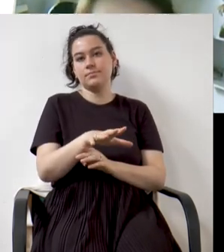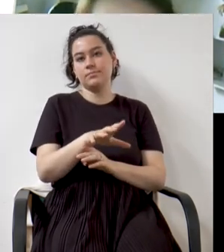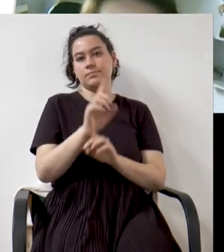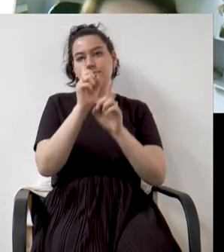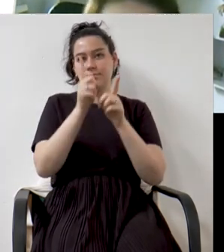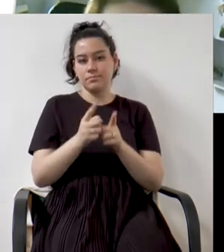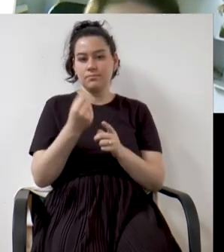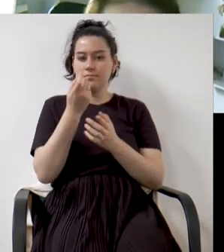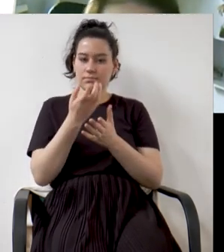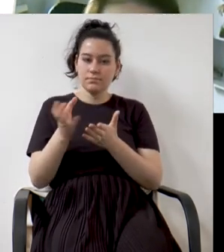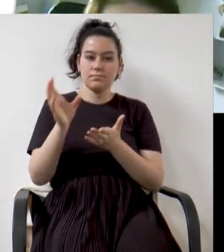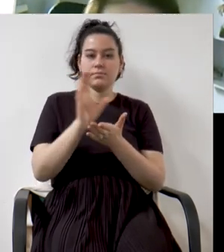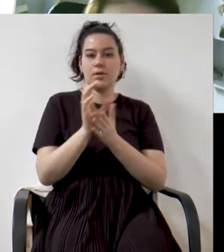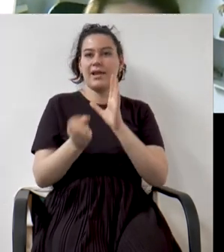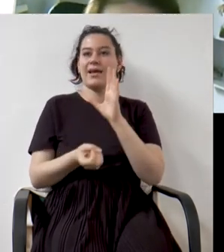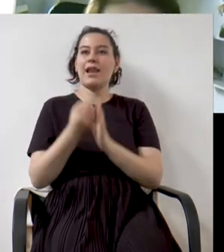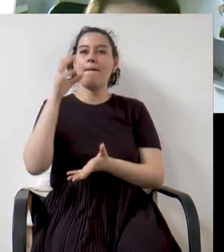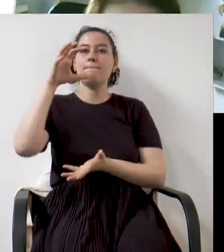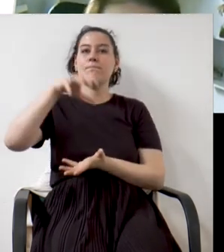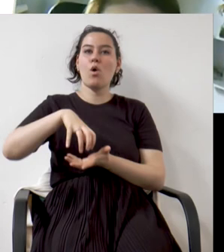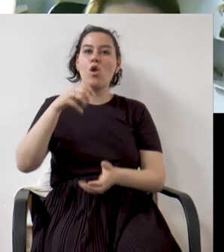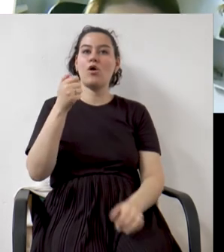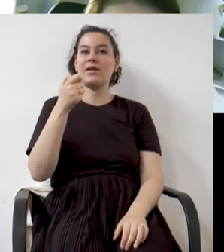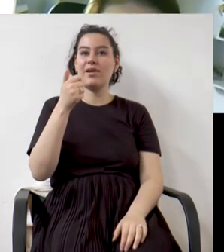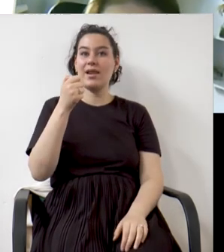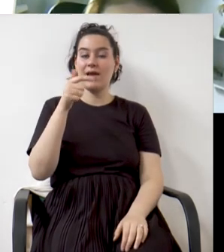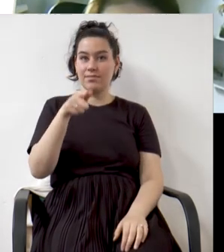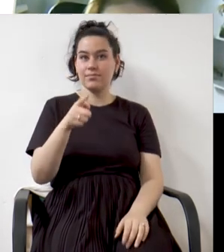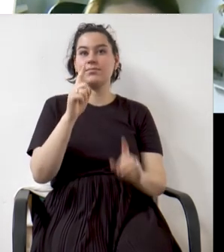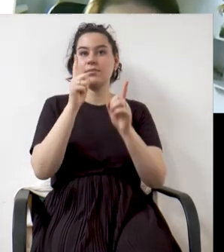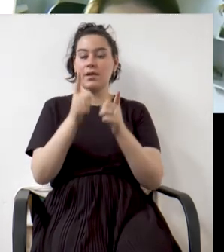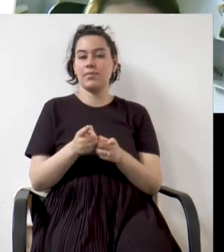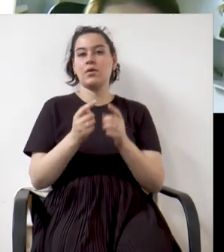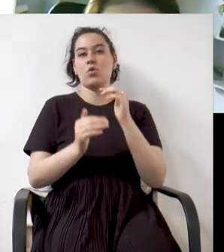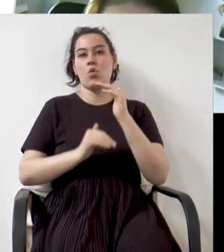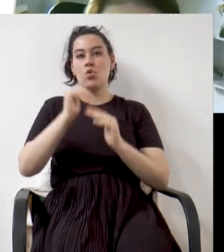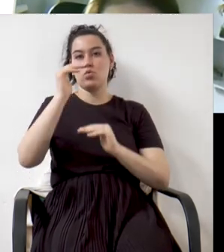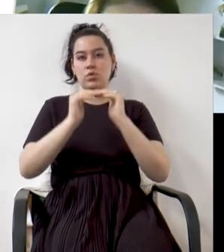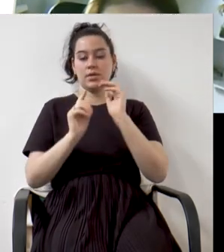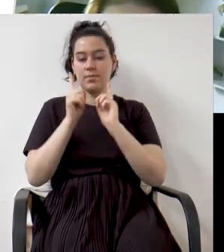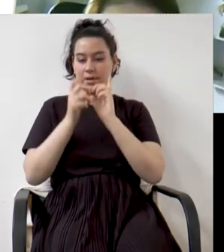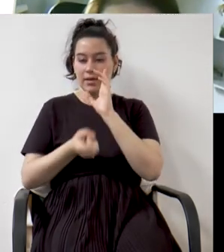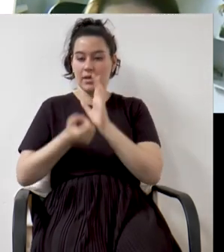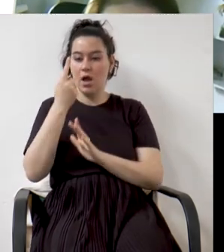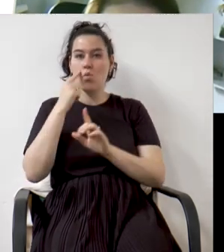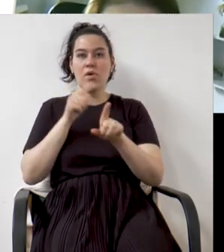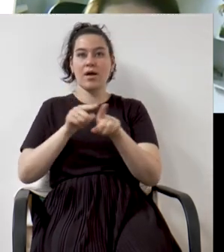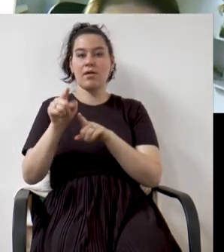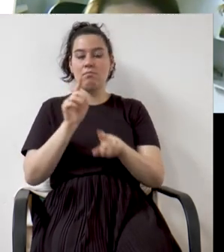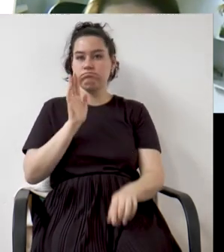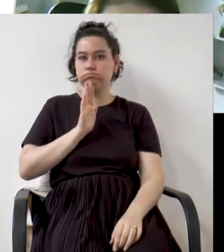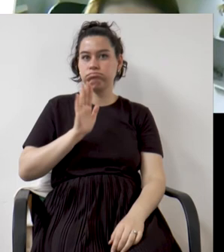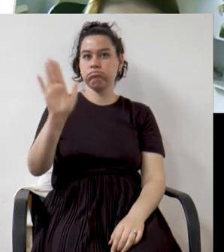poner dinero para el polo educativo en Rivera, además de construir una carrera local que puso